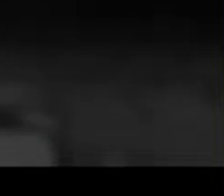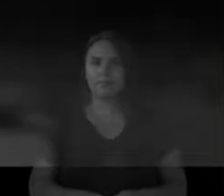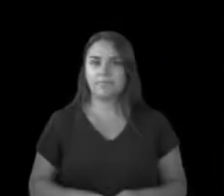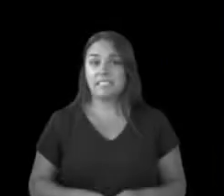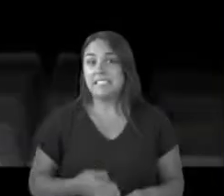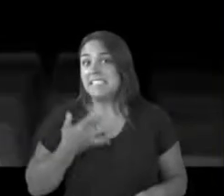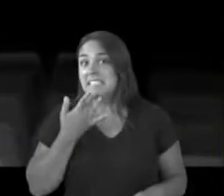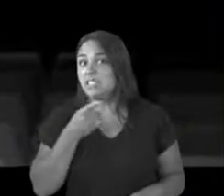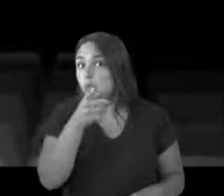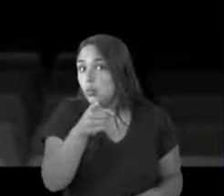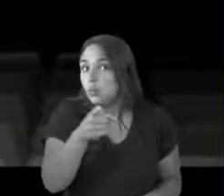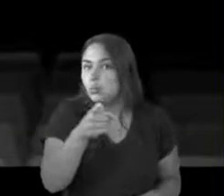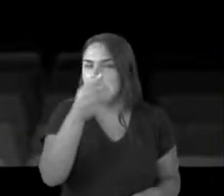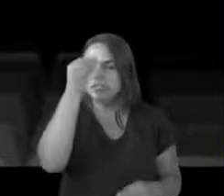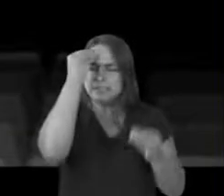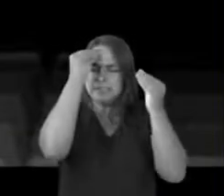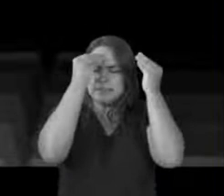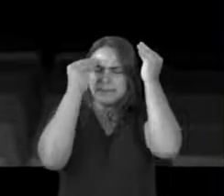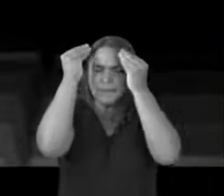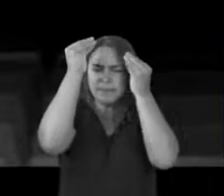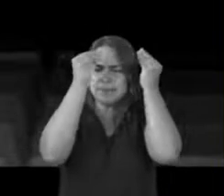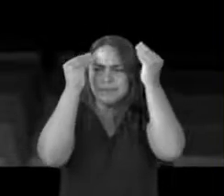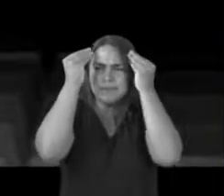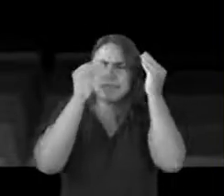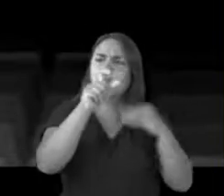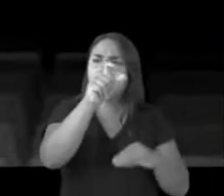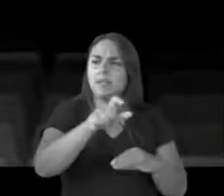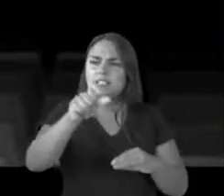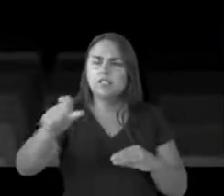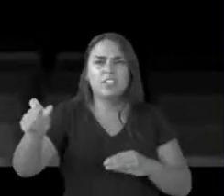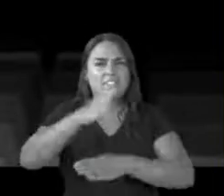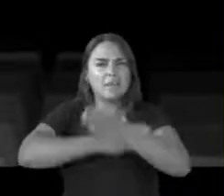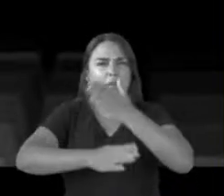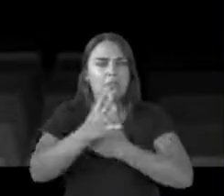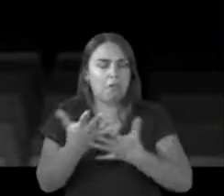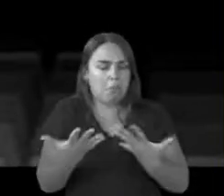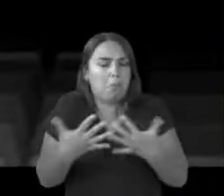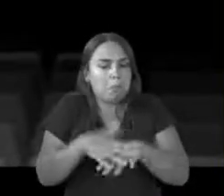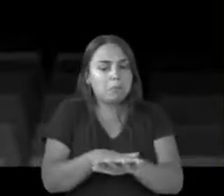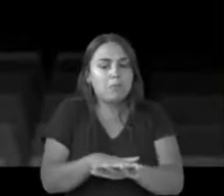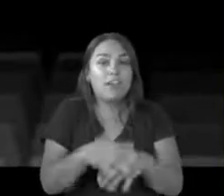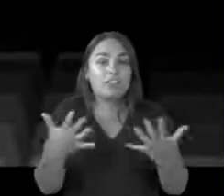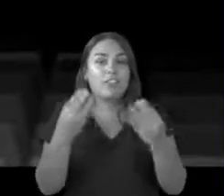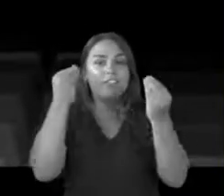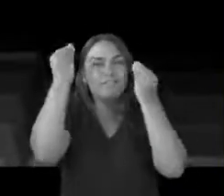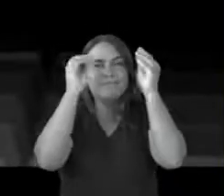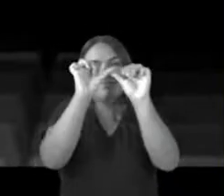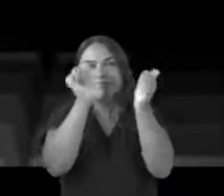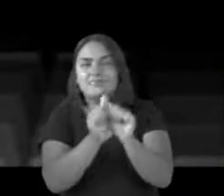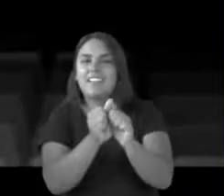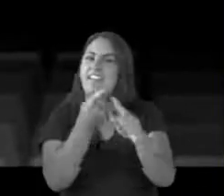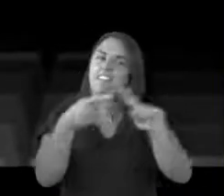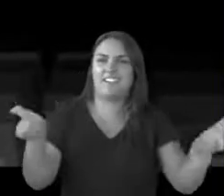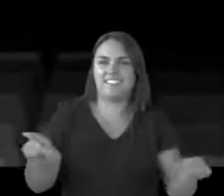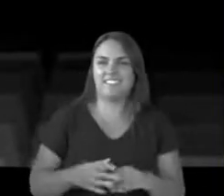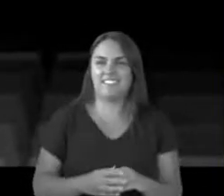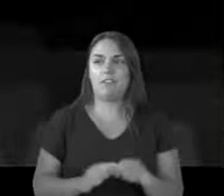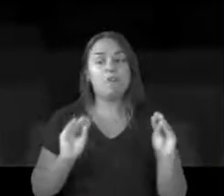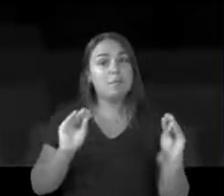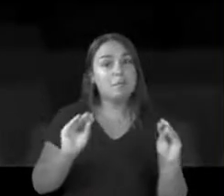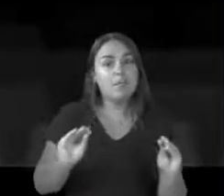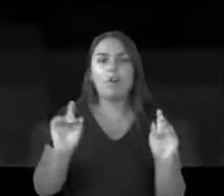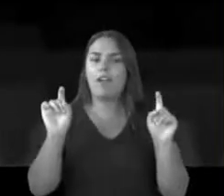Barreras si tú tienes en tu mente incluidas a las personas que tienen discapacidad tu forma de pensar